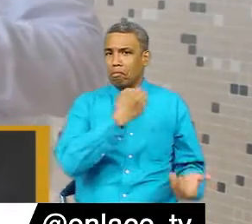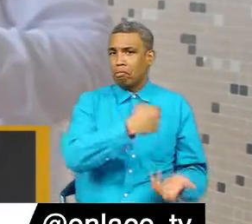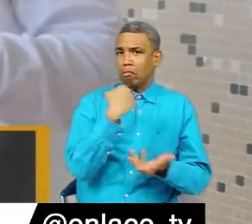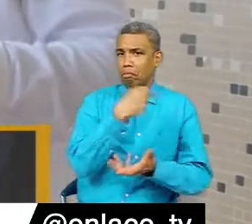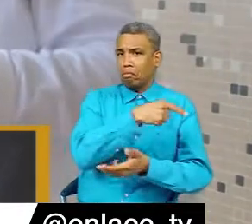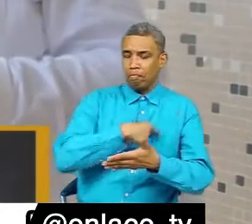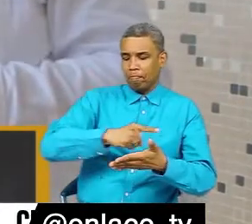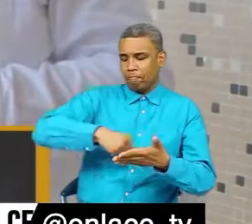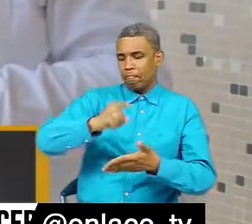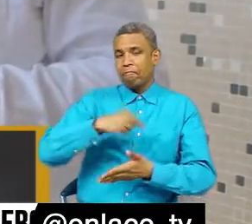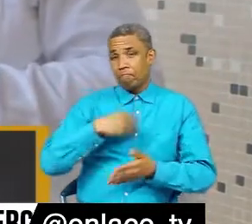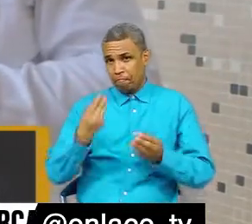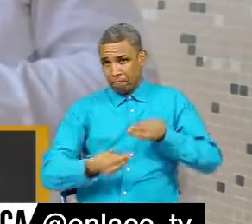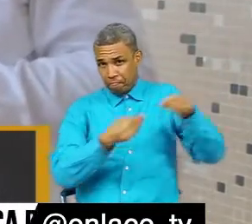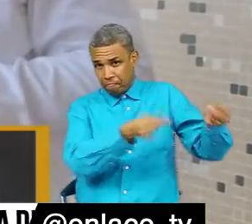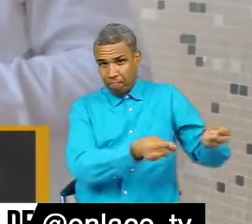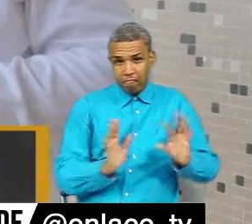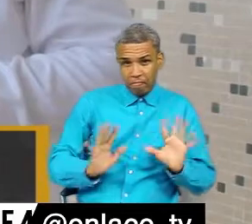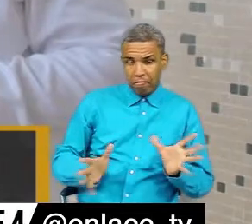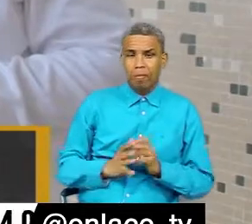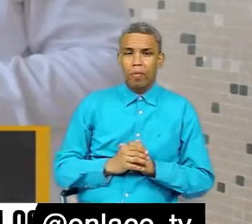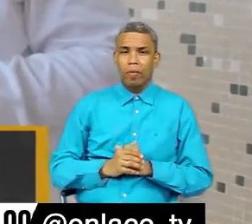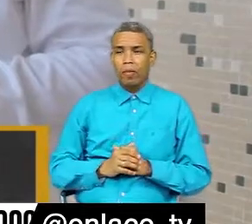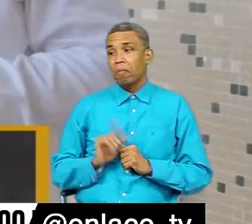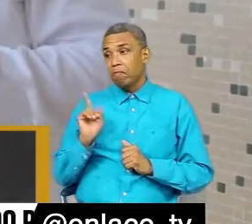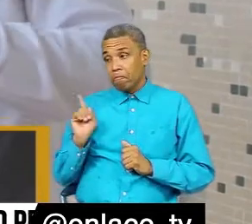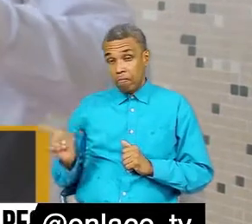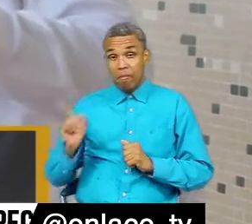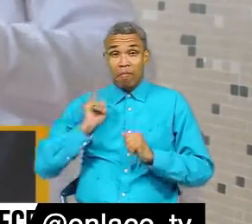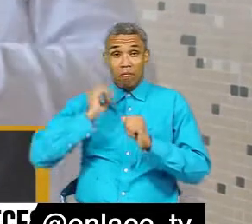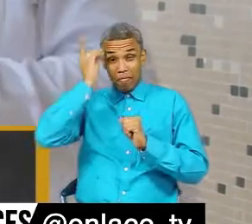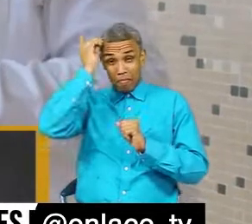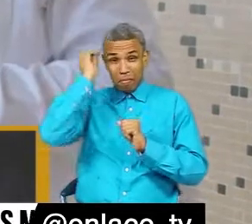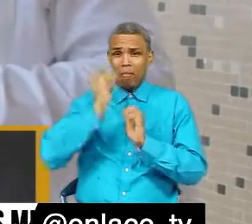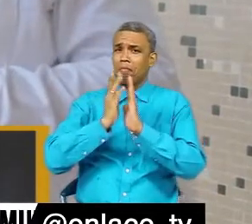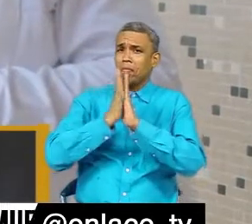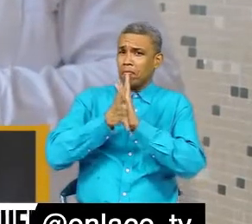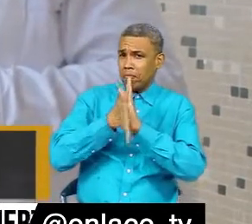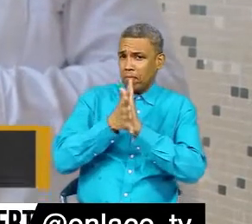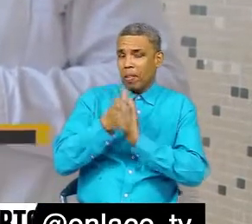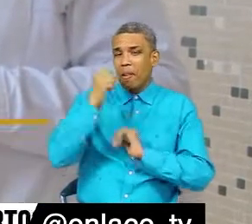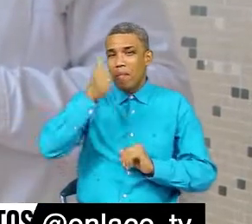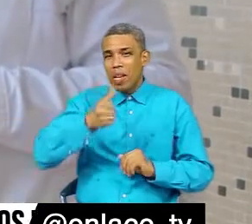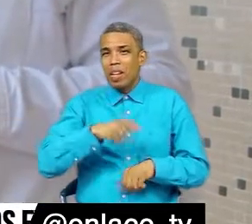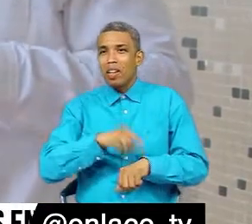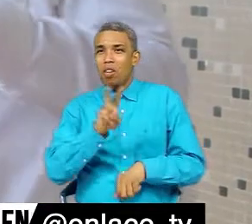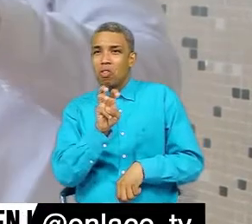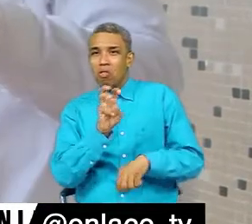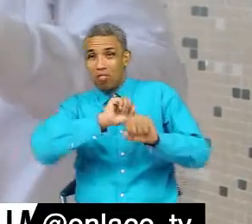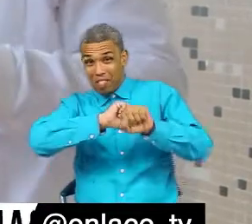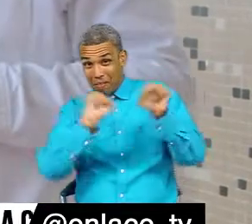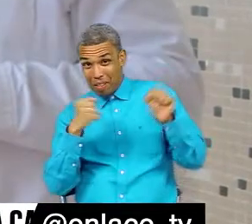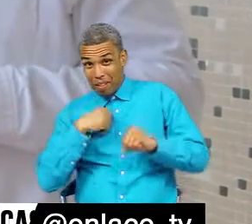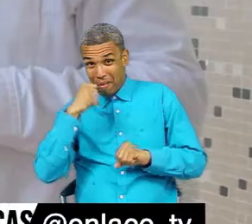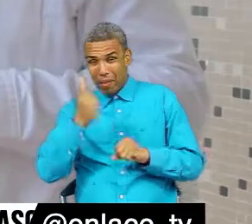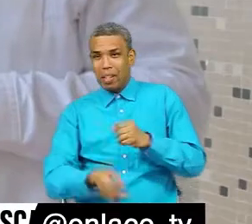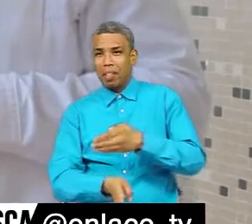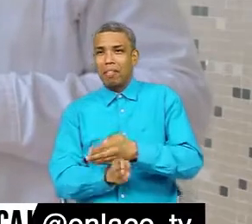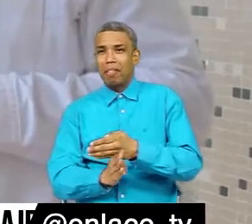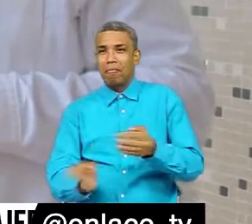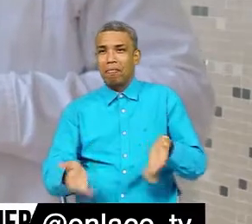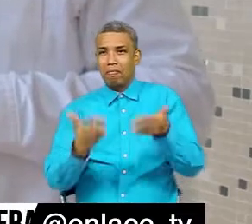lo que presenta el alcalde luego de esta crisis que se ha dado en su gabinete, y que mañana a las 8 de la mañana habrá la posesión respectiva. Continúen ustedes con más